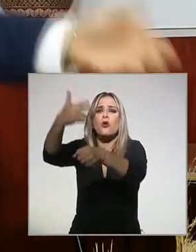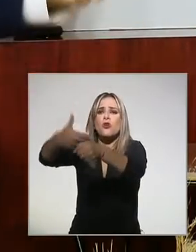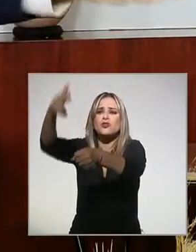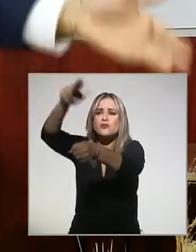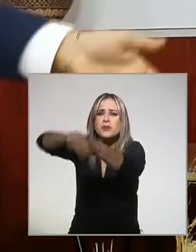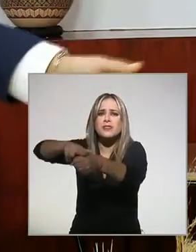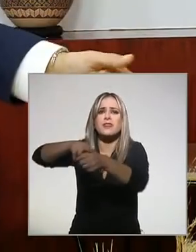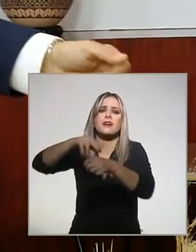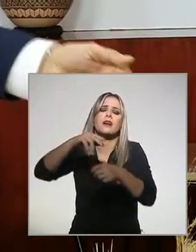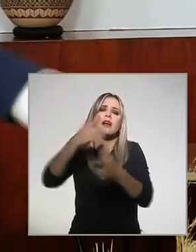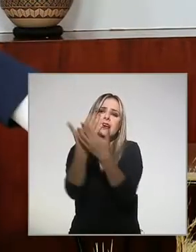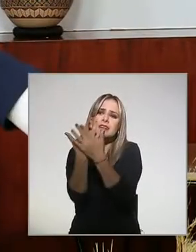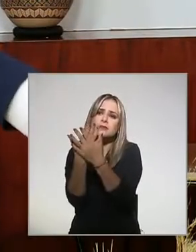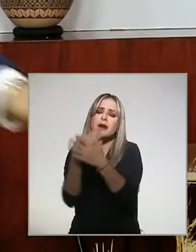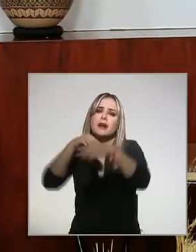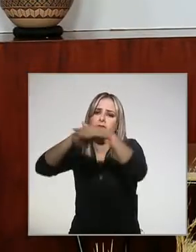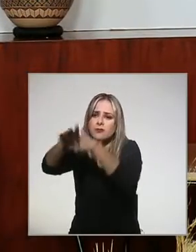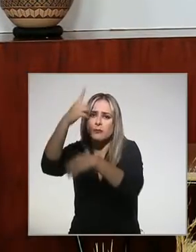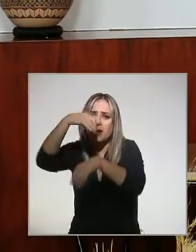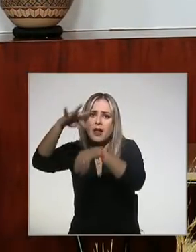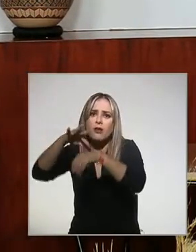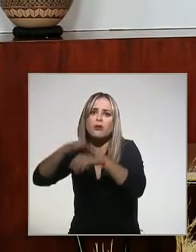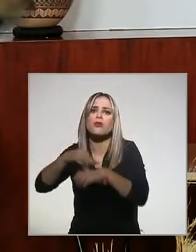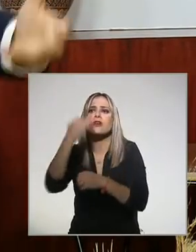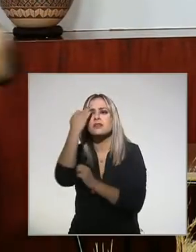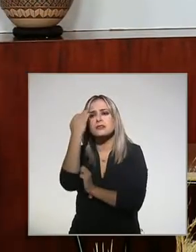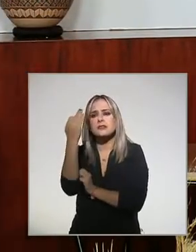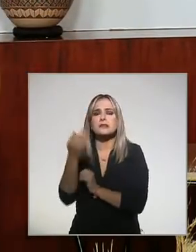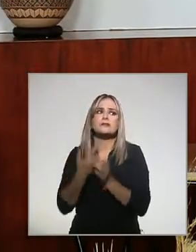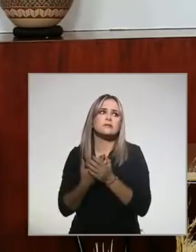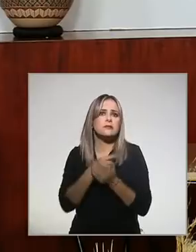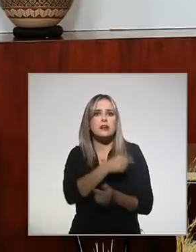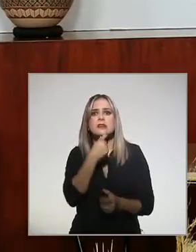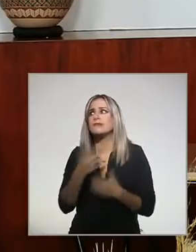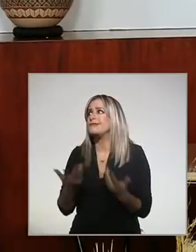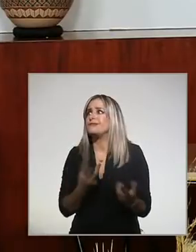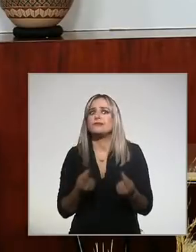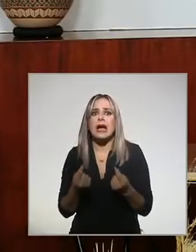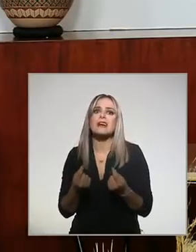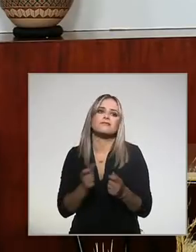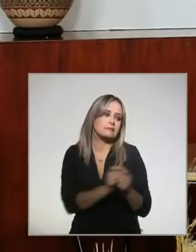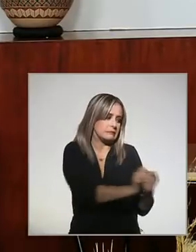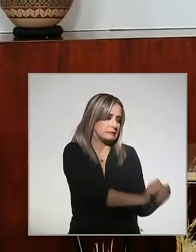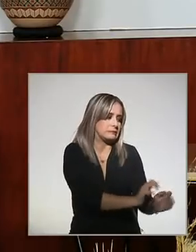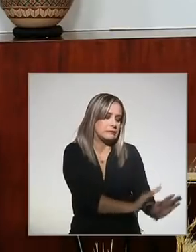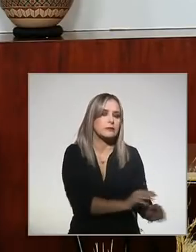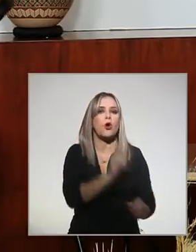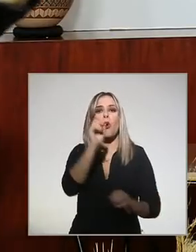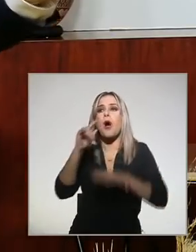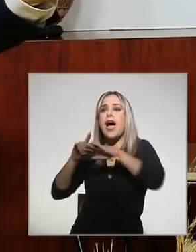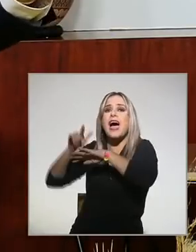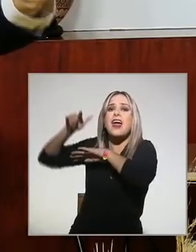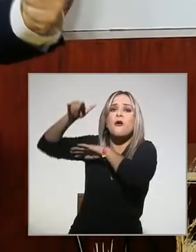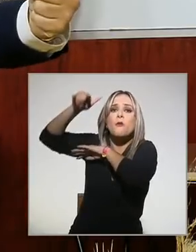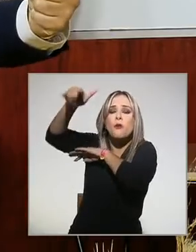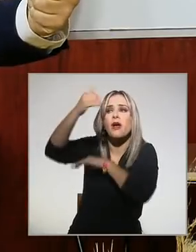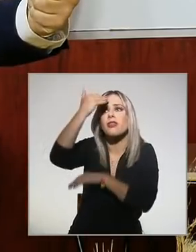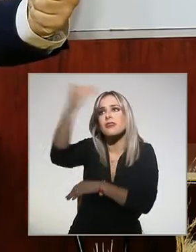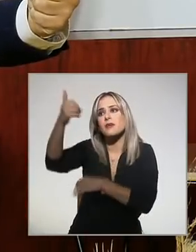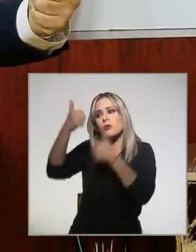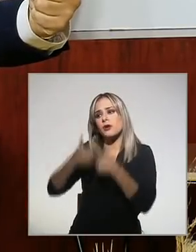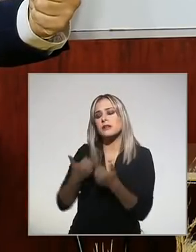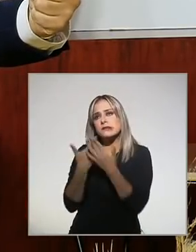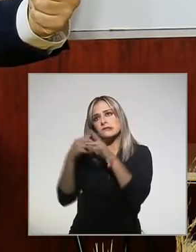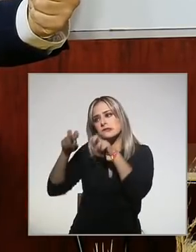al niño una hora, hora y media, y vámonos. Luego hacemos otro tipo de actividad. Pero para